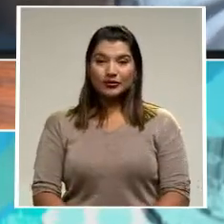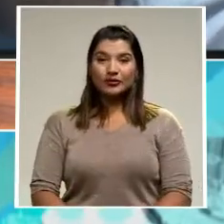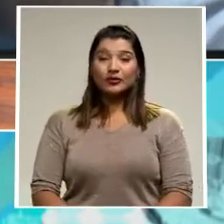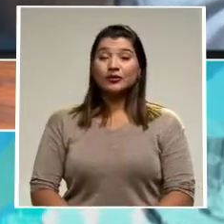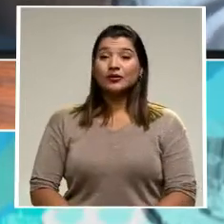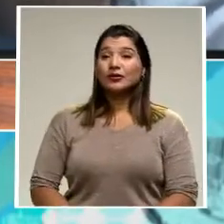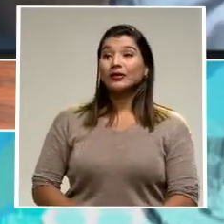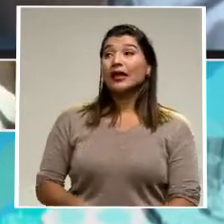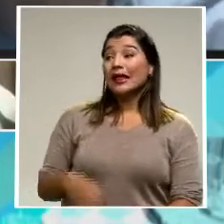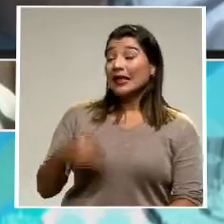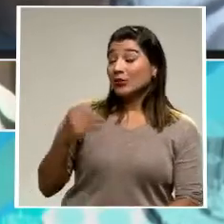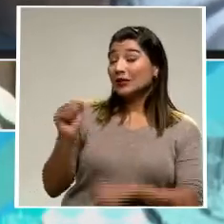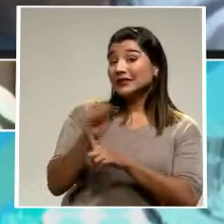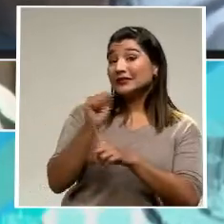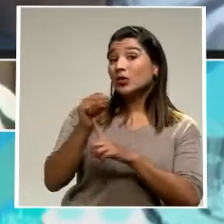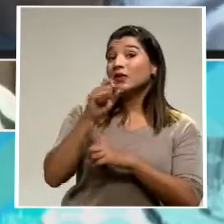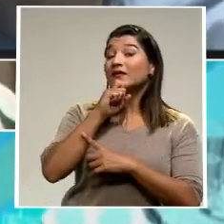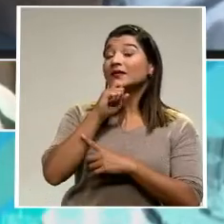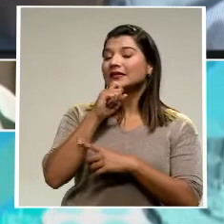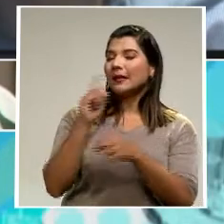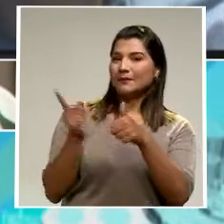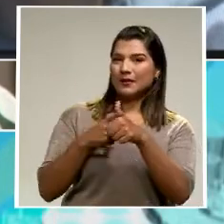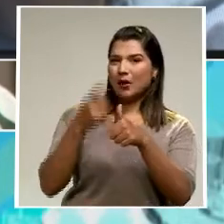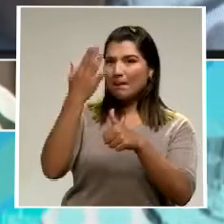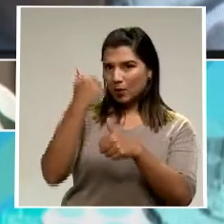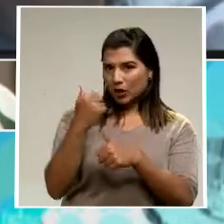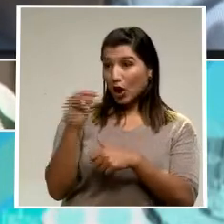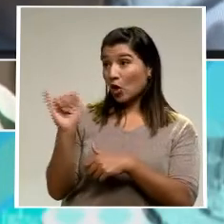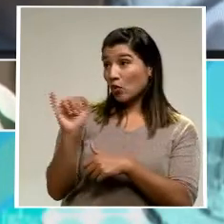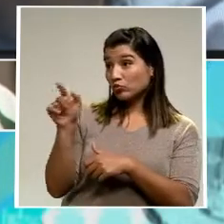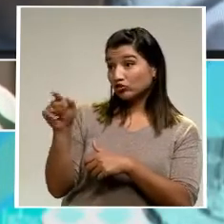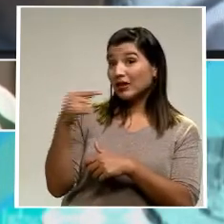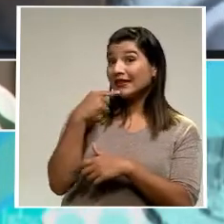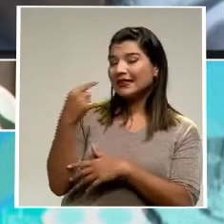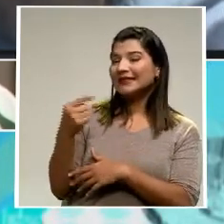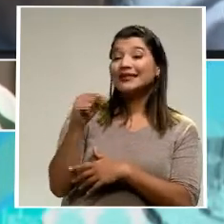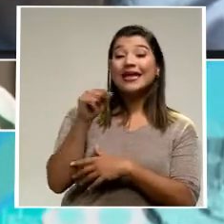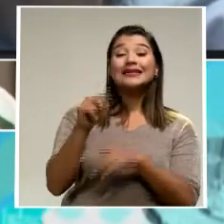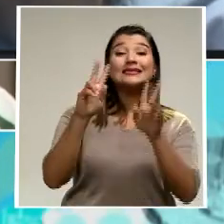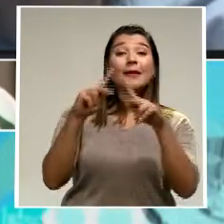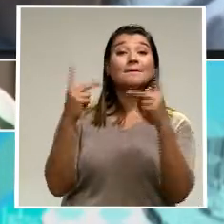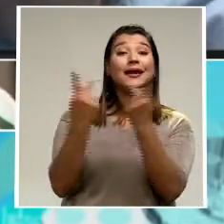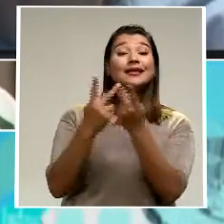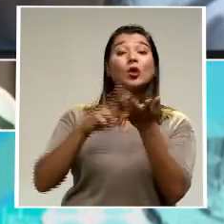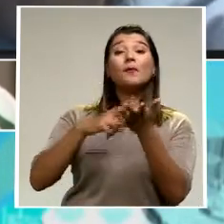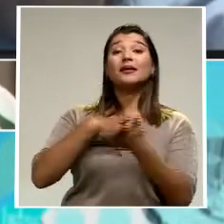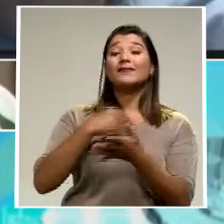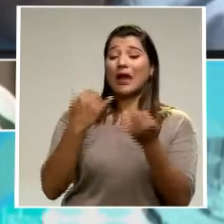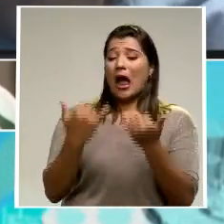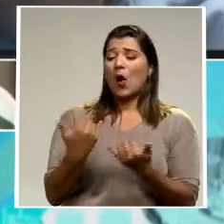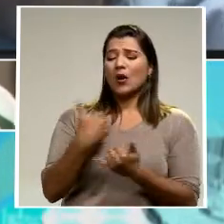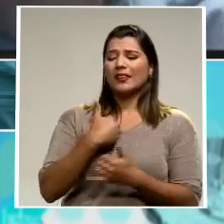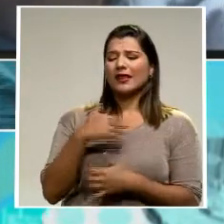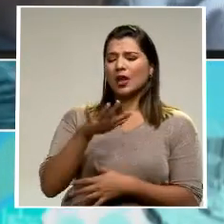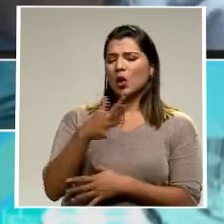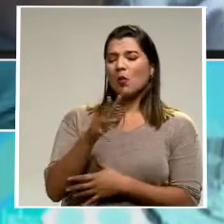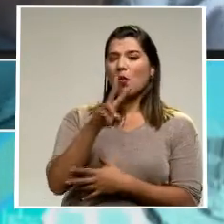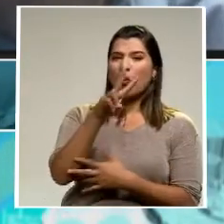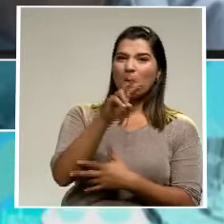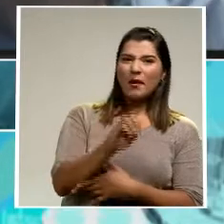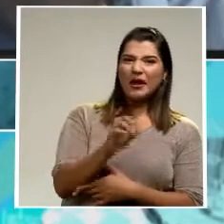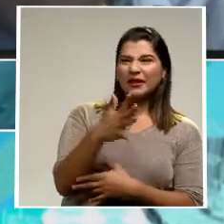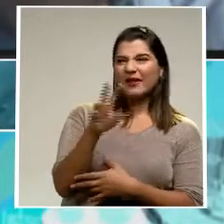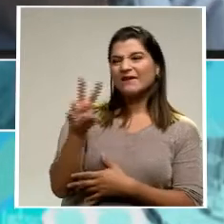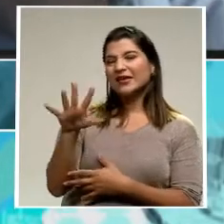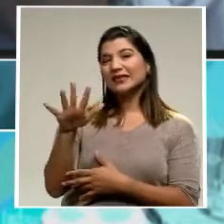La tienen muy difícil, Ernesto. Primero porque efectivamente, como bien decís, es un partido que hoy aglomera aproximadamente un 20-25%,